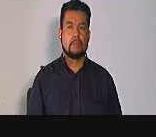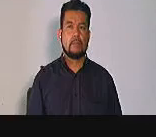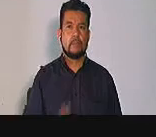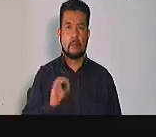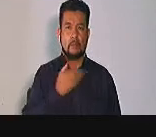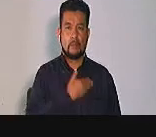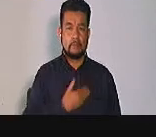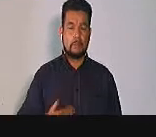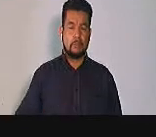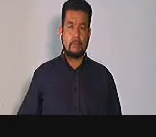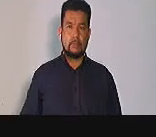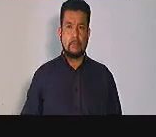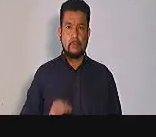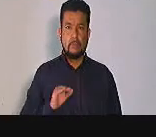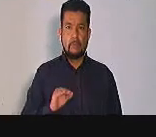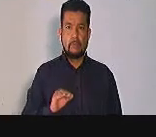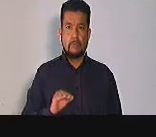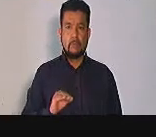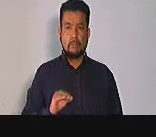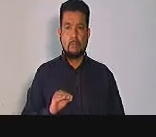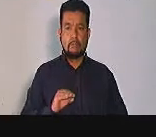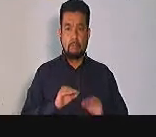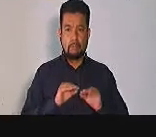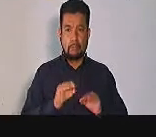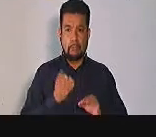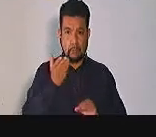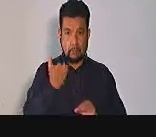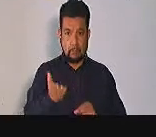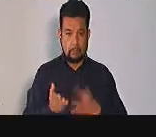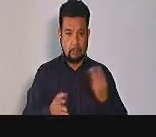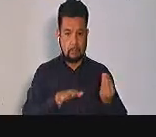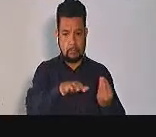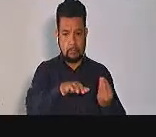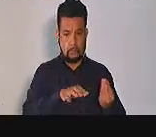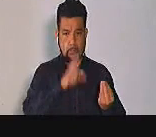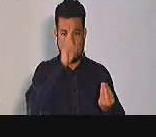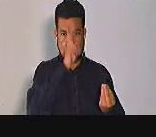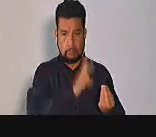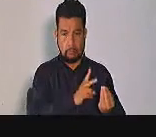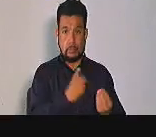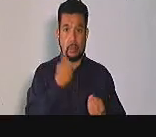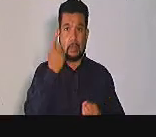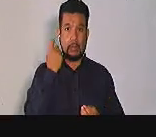Señor presidente, para comunicarle a usted a la honorable plenaria, el